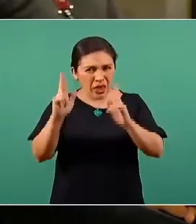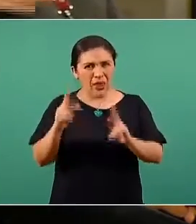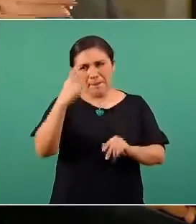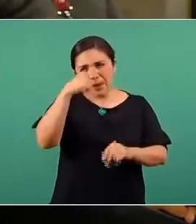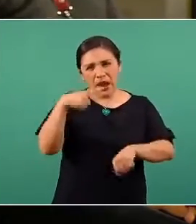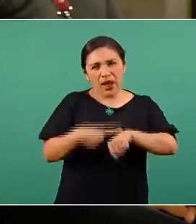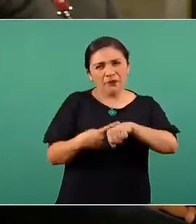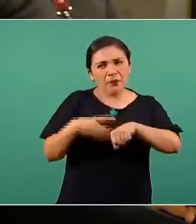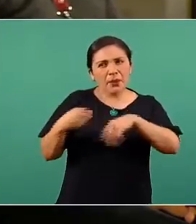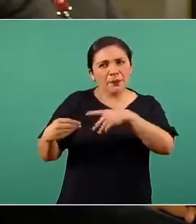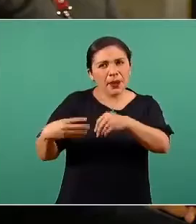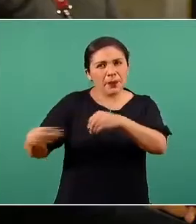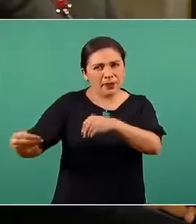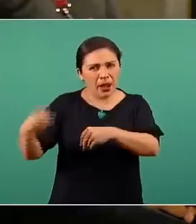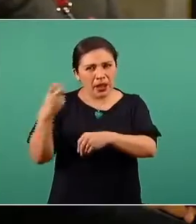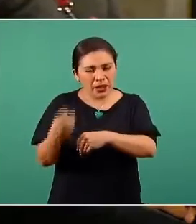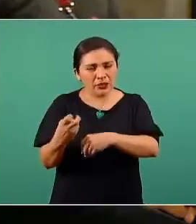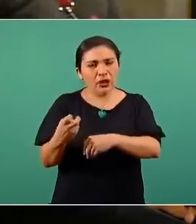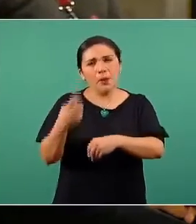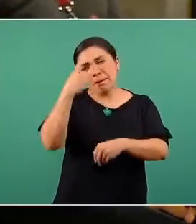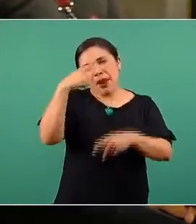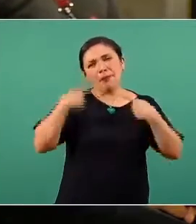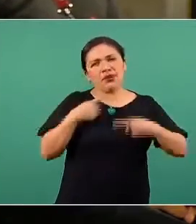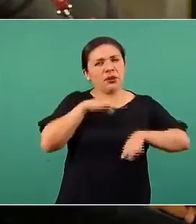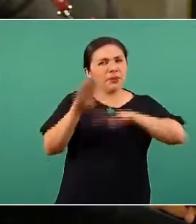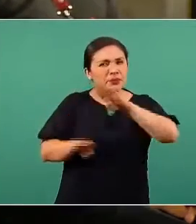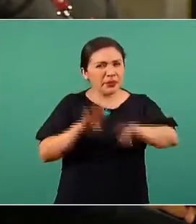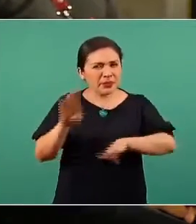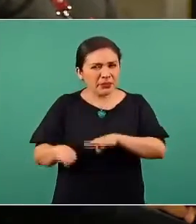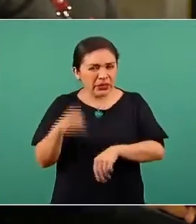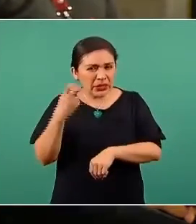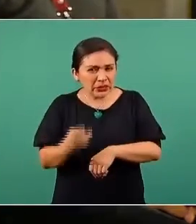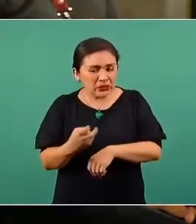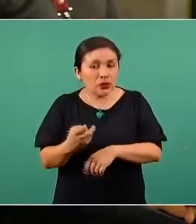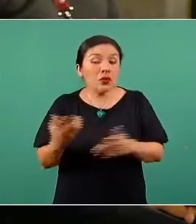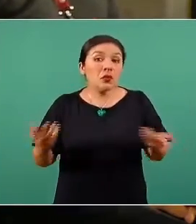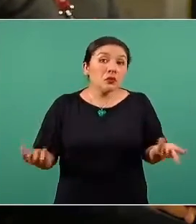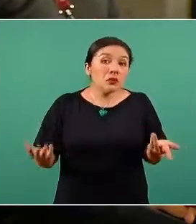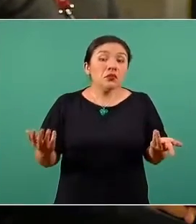definir la mortalidad, supongo, anual. Y